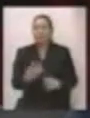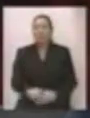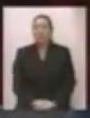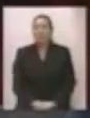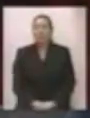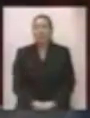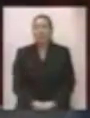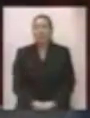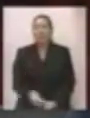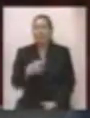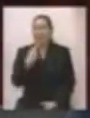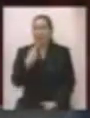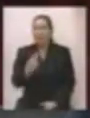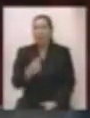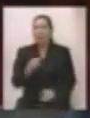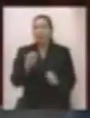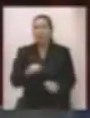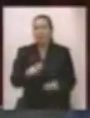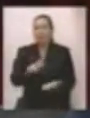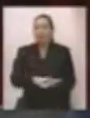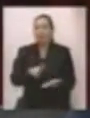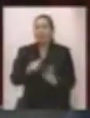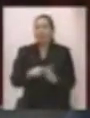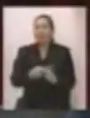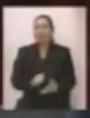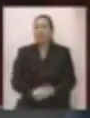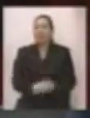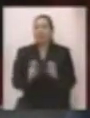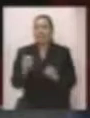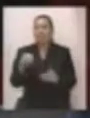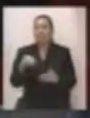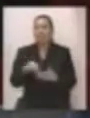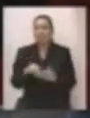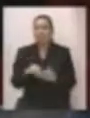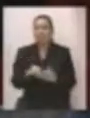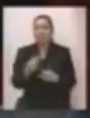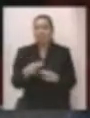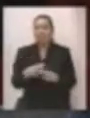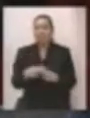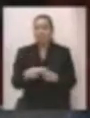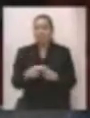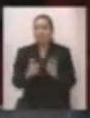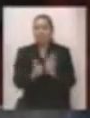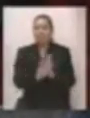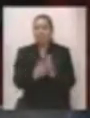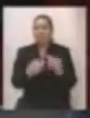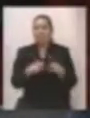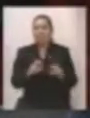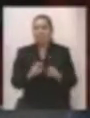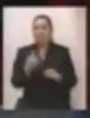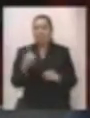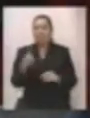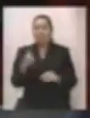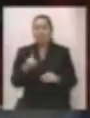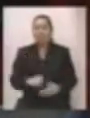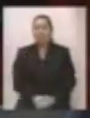2014, recomendando la aprobación de la iniciativa con texto sustitutorio denominado Ley de Promoción para